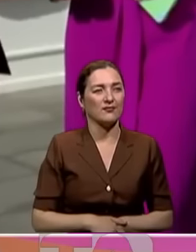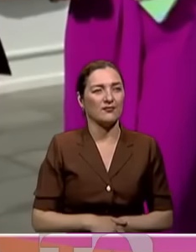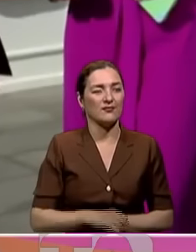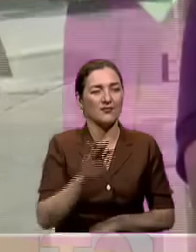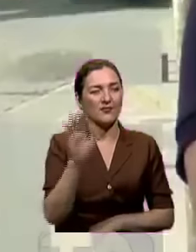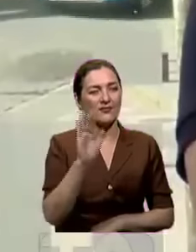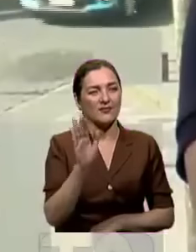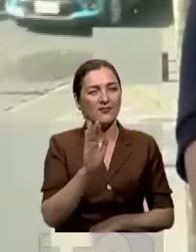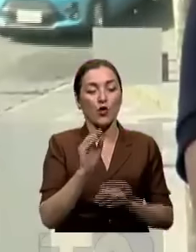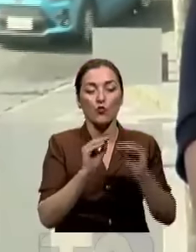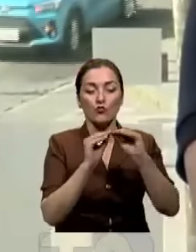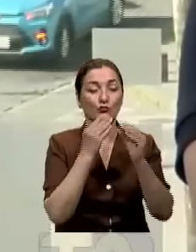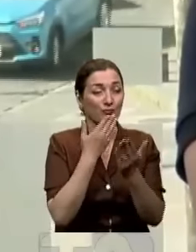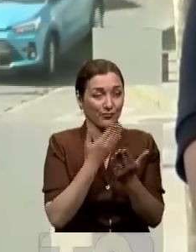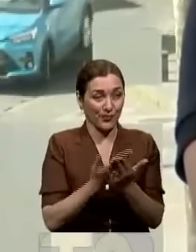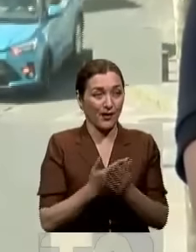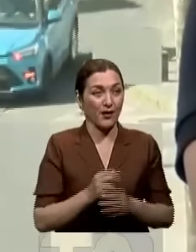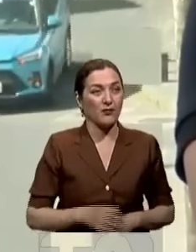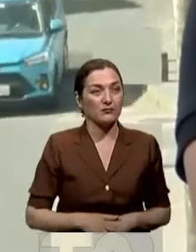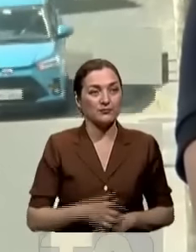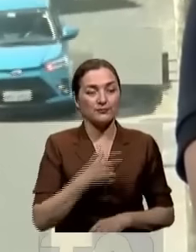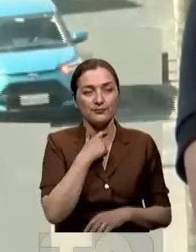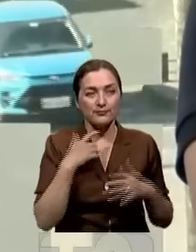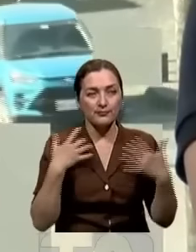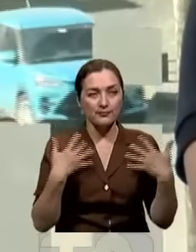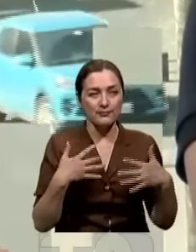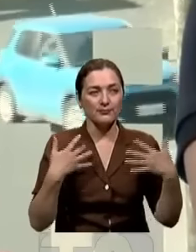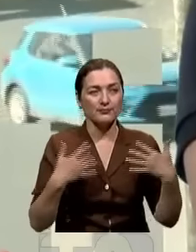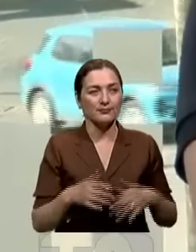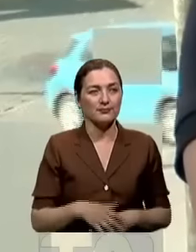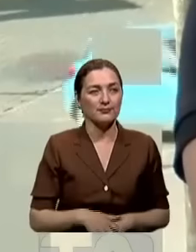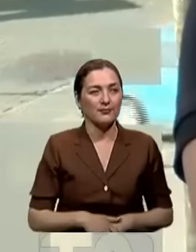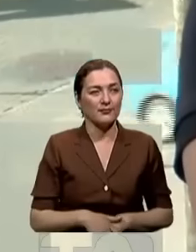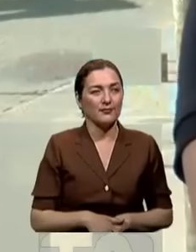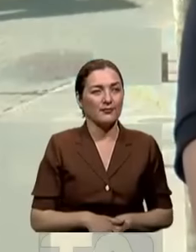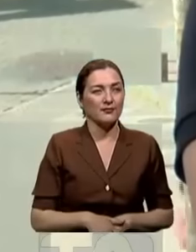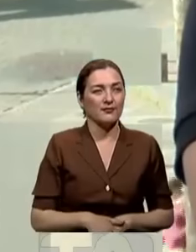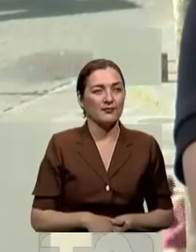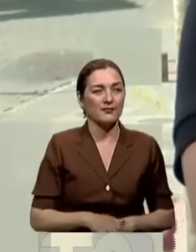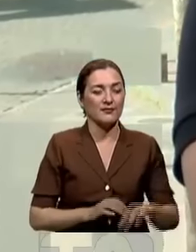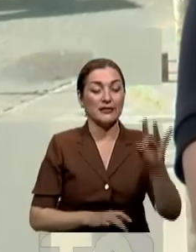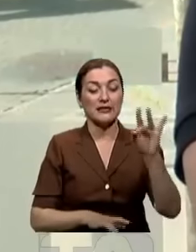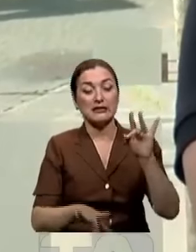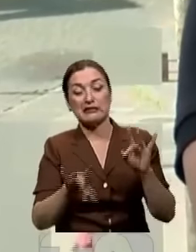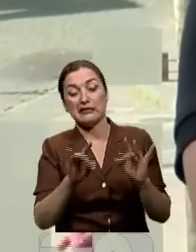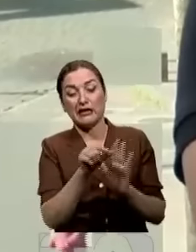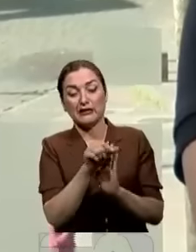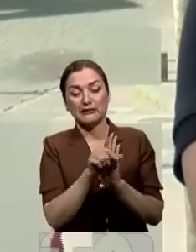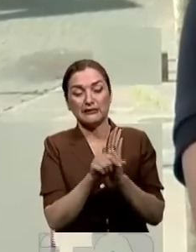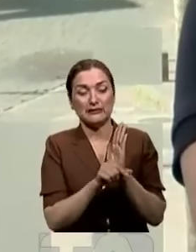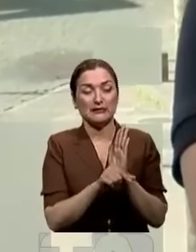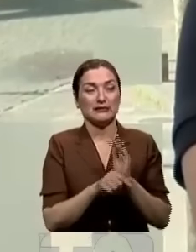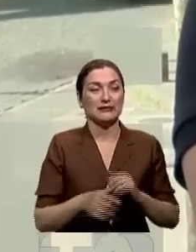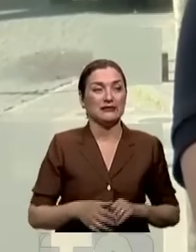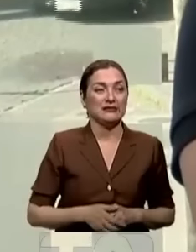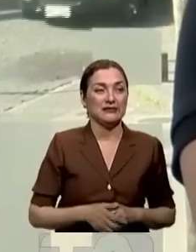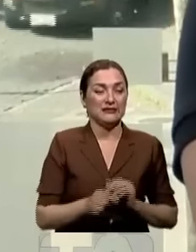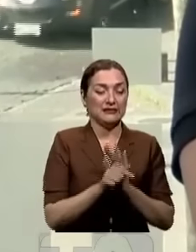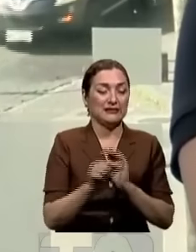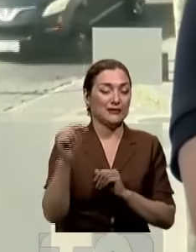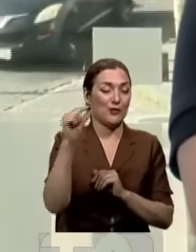Hola chicos, muchas gracias. La verdad que estamos nerviosos porque hemos escogido súper detalladamente. Yo creo que ha sido en cositas muy